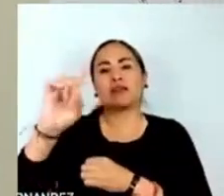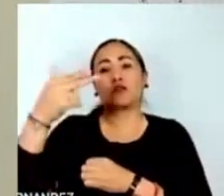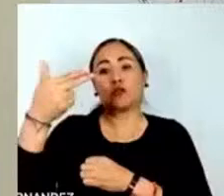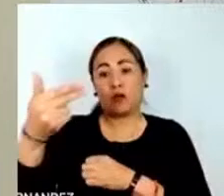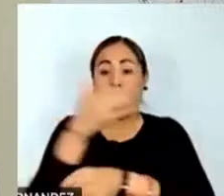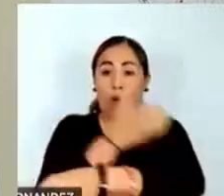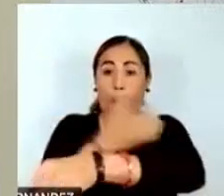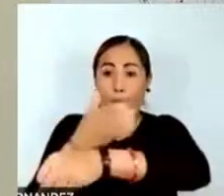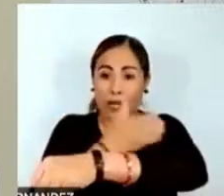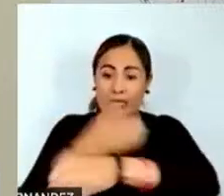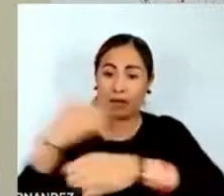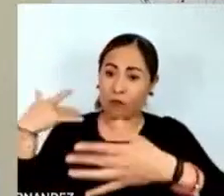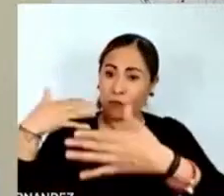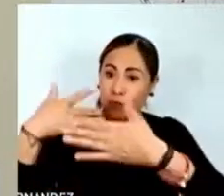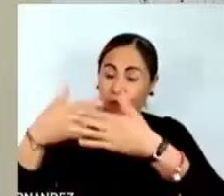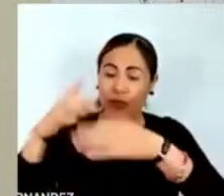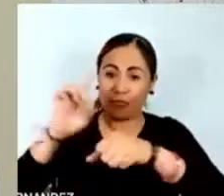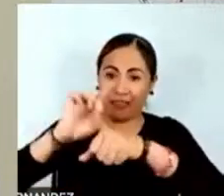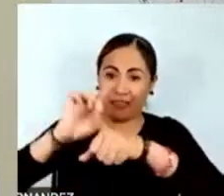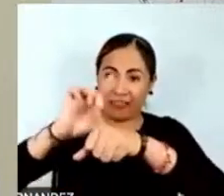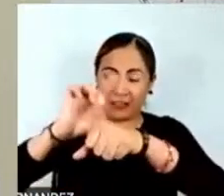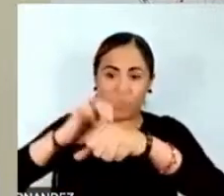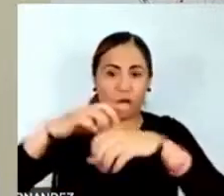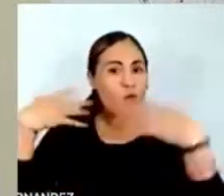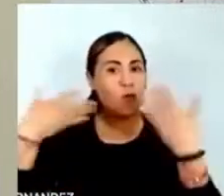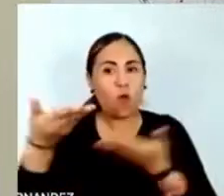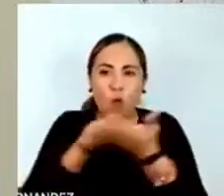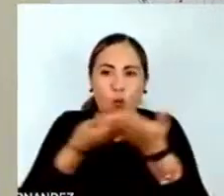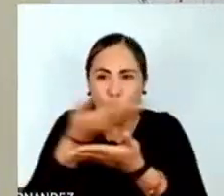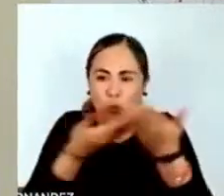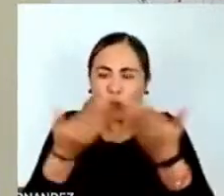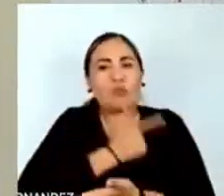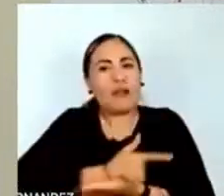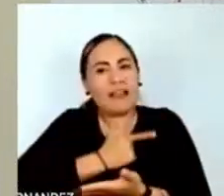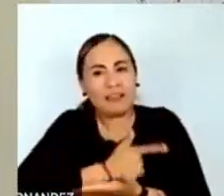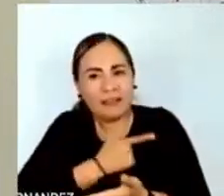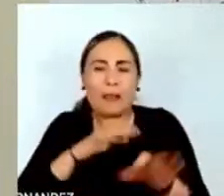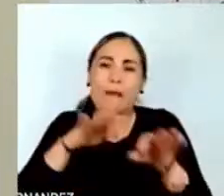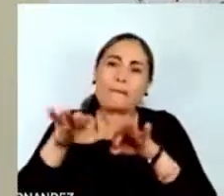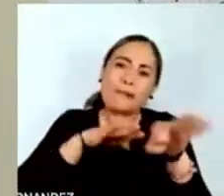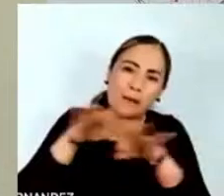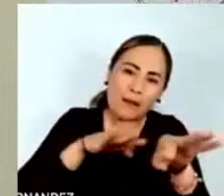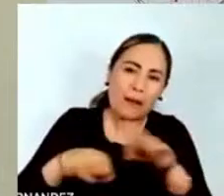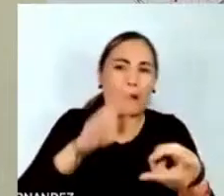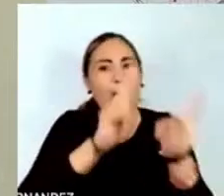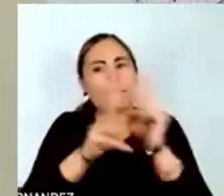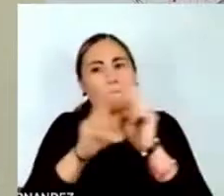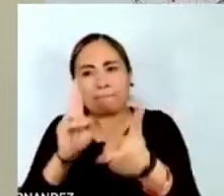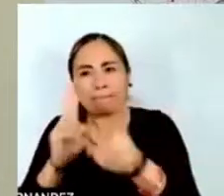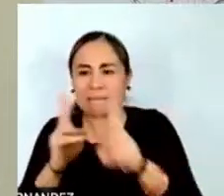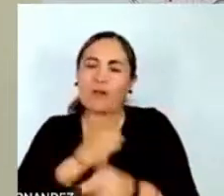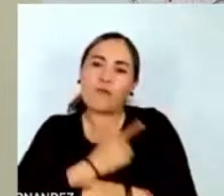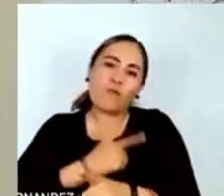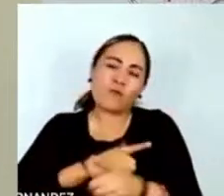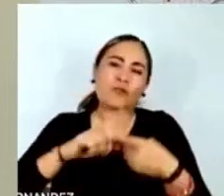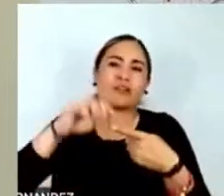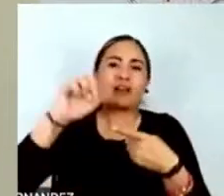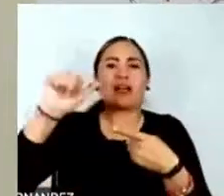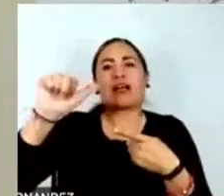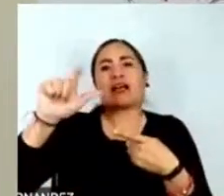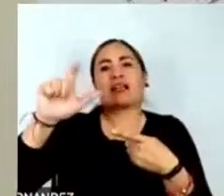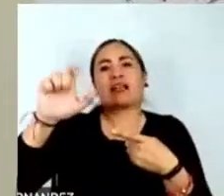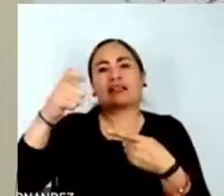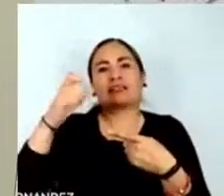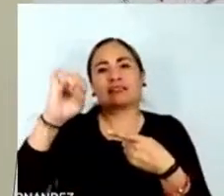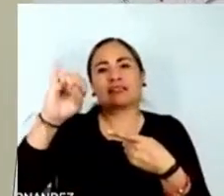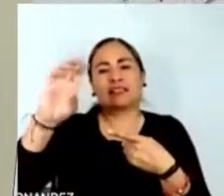poder platicar con ustedes, trabajar con ustedes, conocerles más de cerca. Gracias a Alexei Julio Estrada, quien es el director